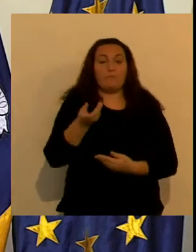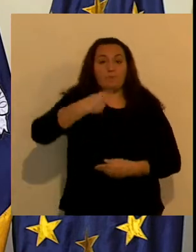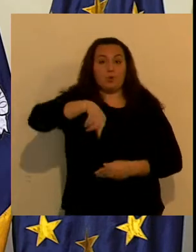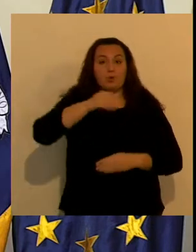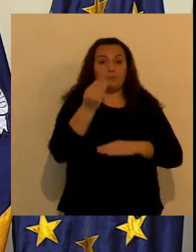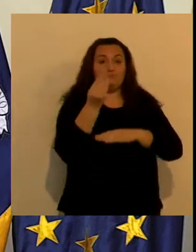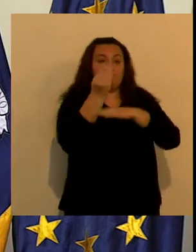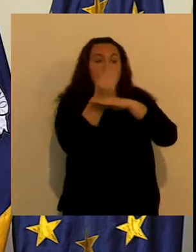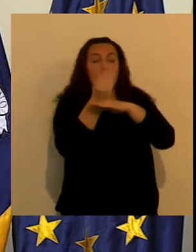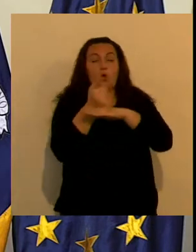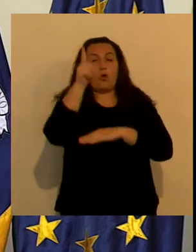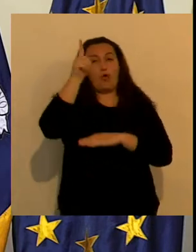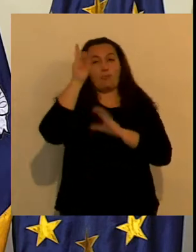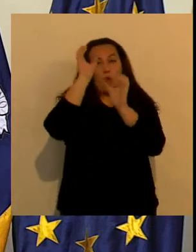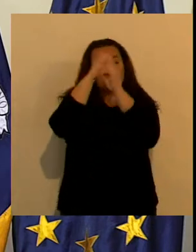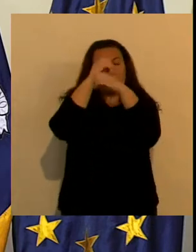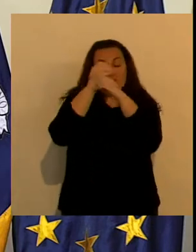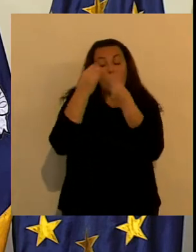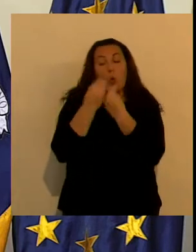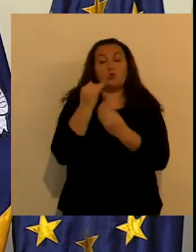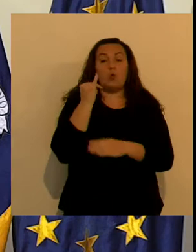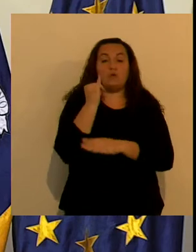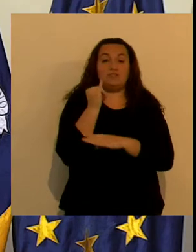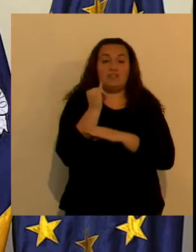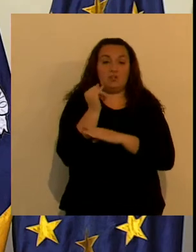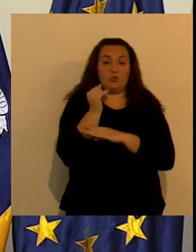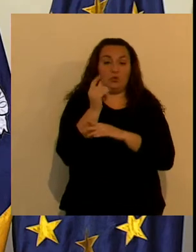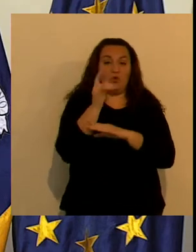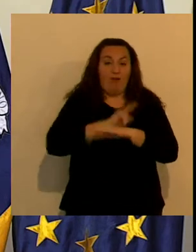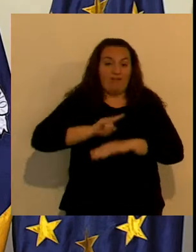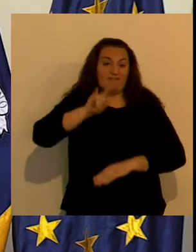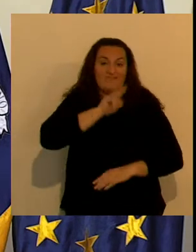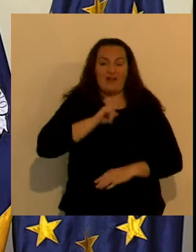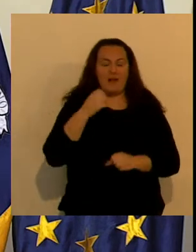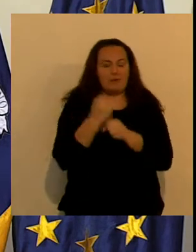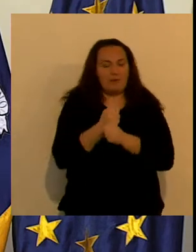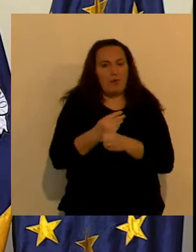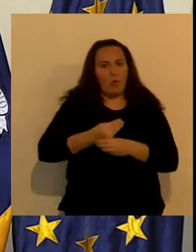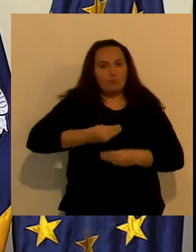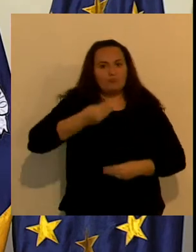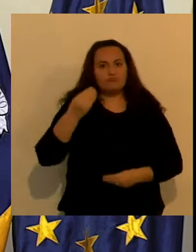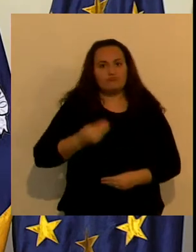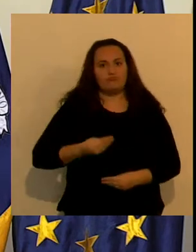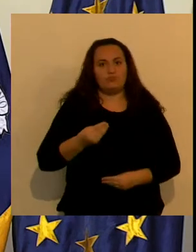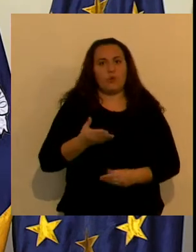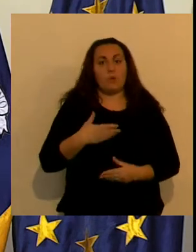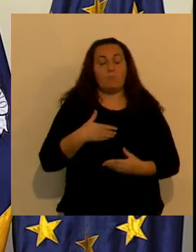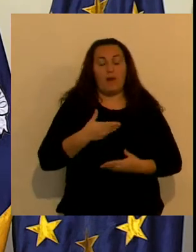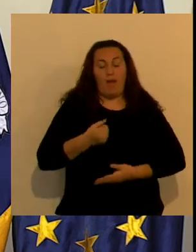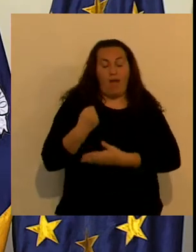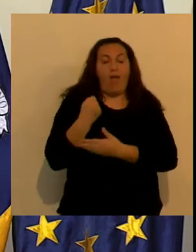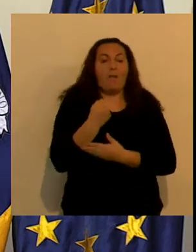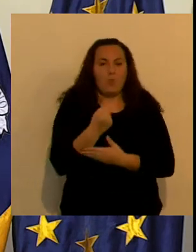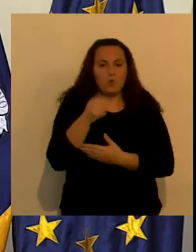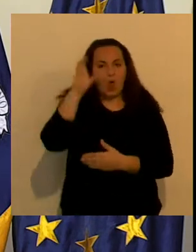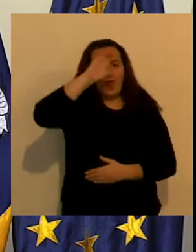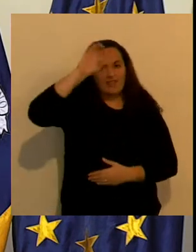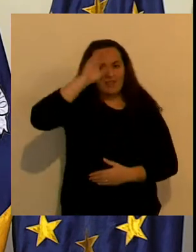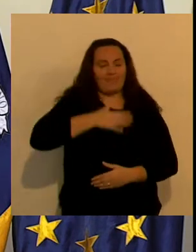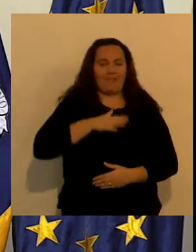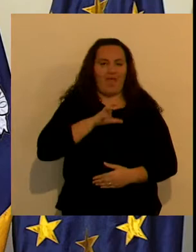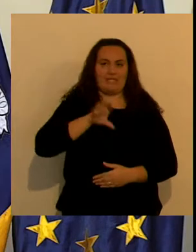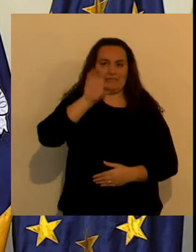en esa colaboración también con el Instituto de Astrofísica de Canarias, que tan gran labor ha hecho en pos de la ciencia en nuestro país. Ya